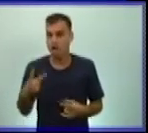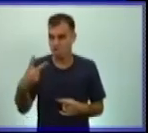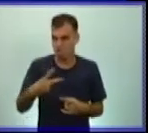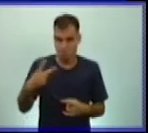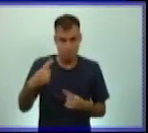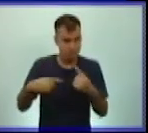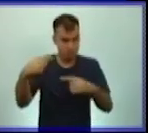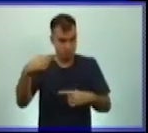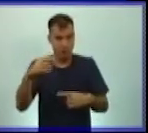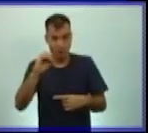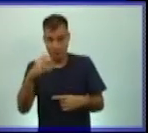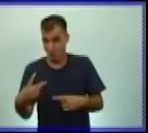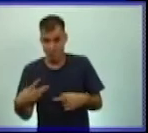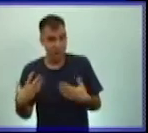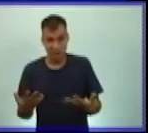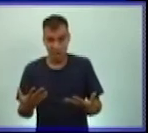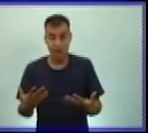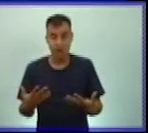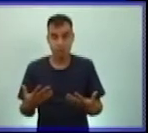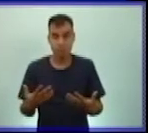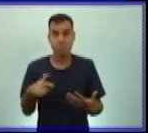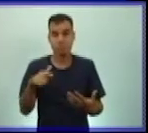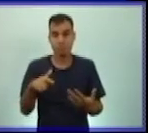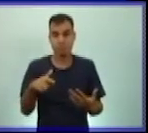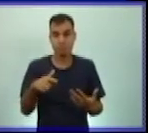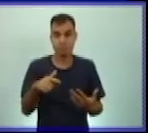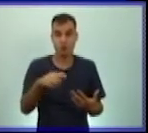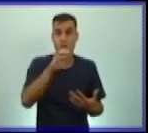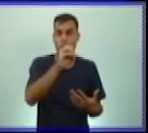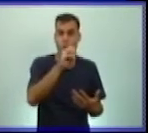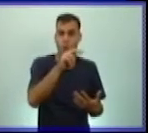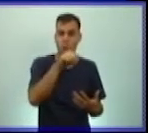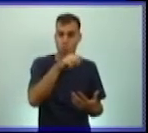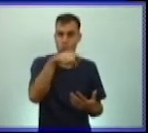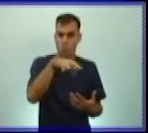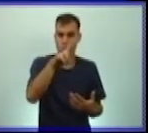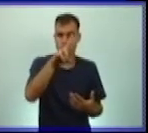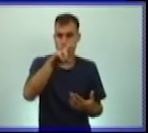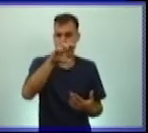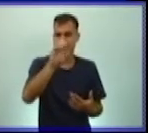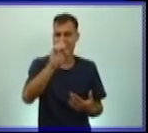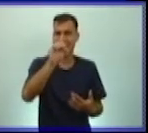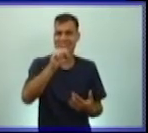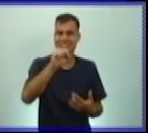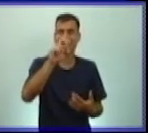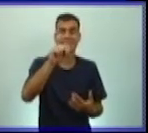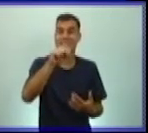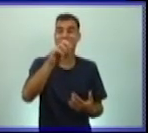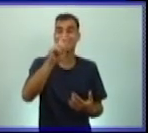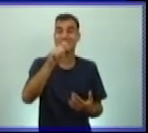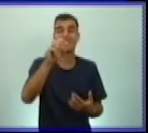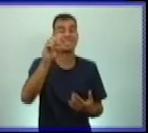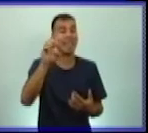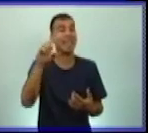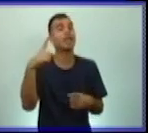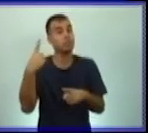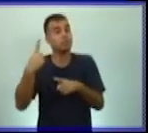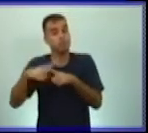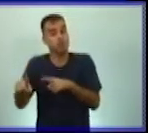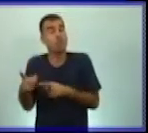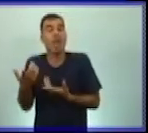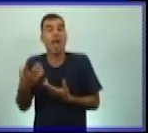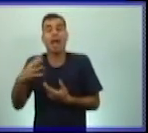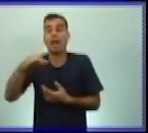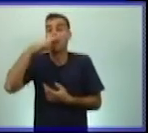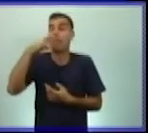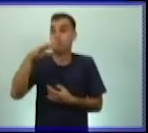que estudiamos, que es la de ser comburente y la de participar en la respiración. Recuerden que nunca debemos